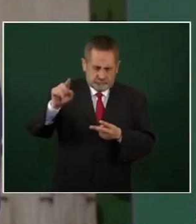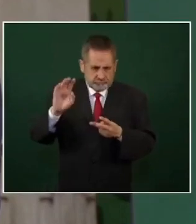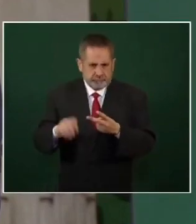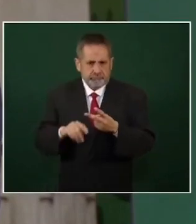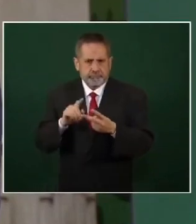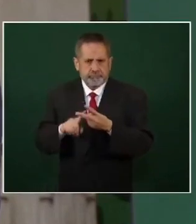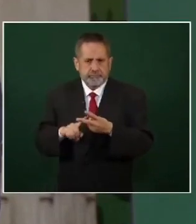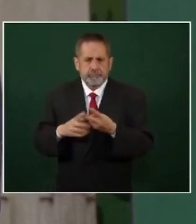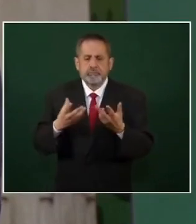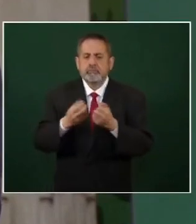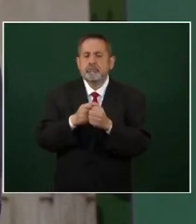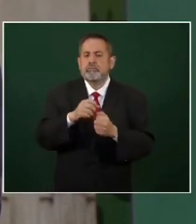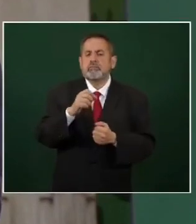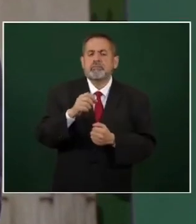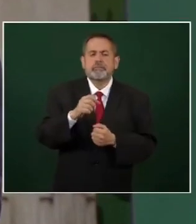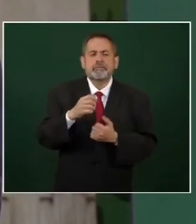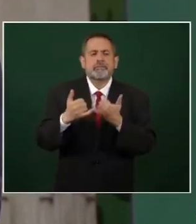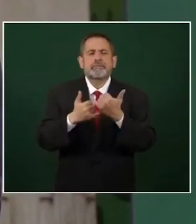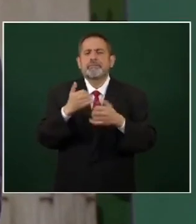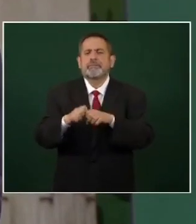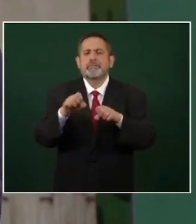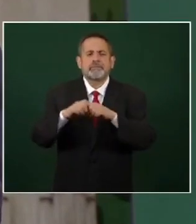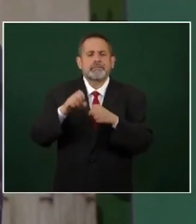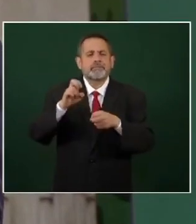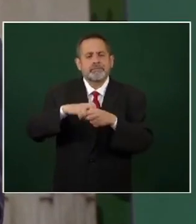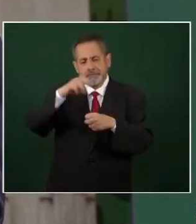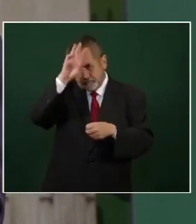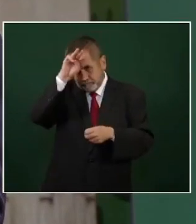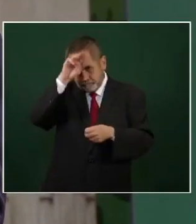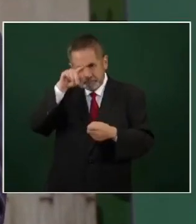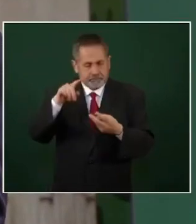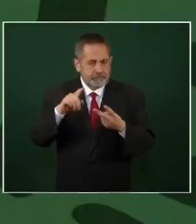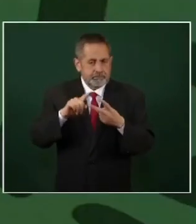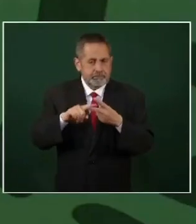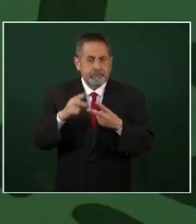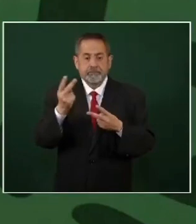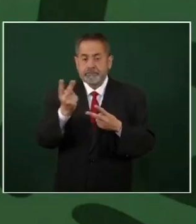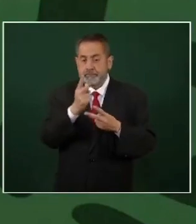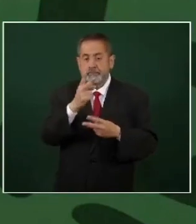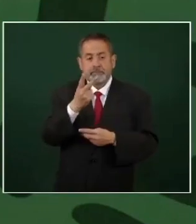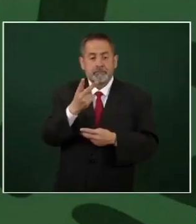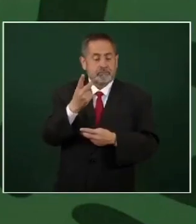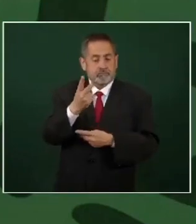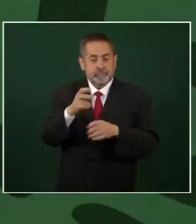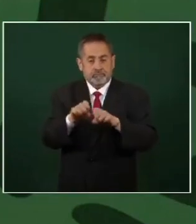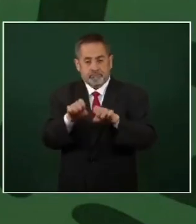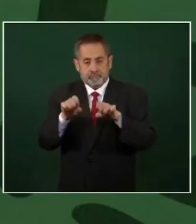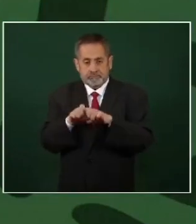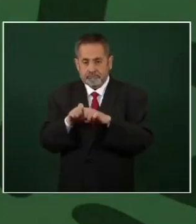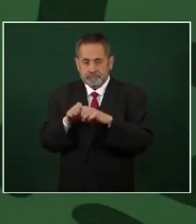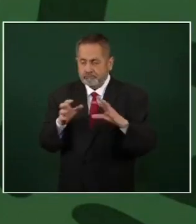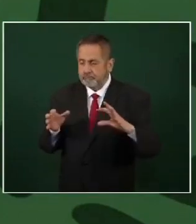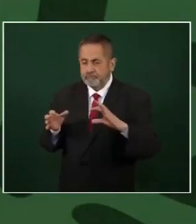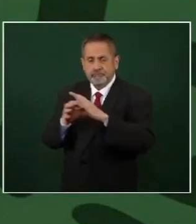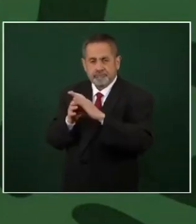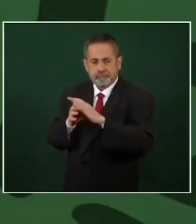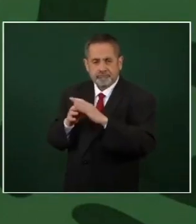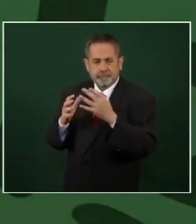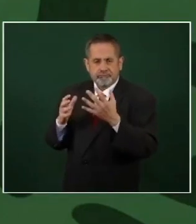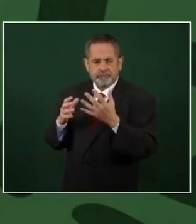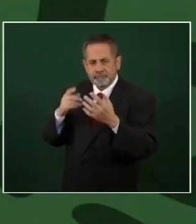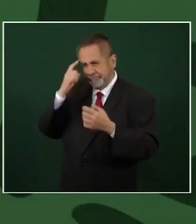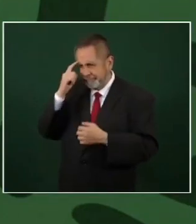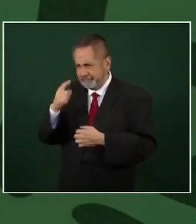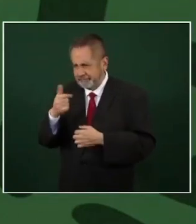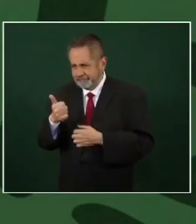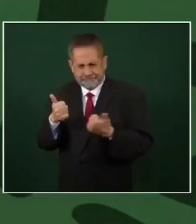de los Sultanes de Monterrey, porque se necesitaban dos equipos, pareja, quedan seis,